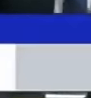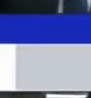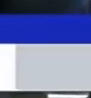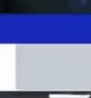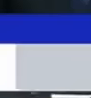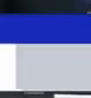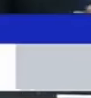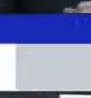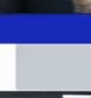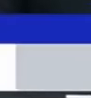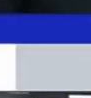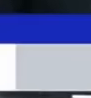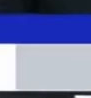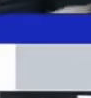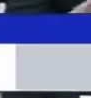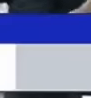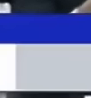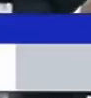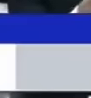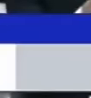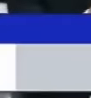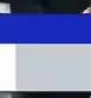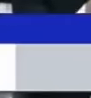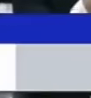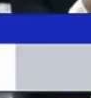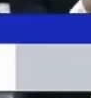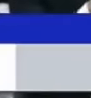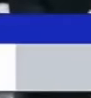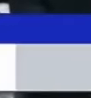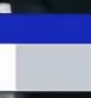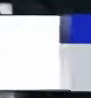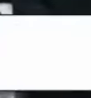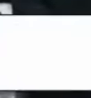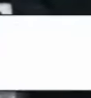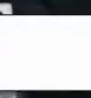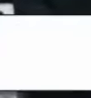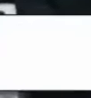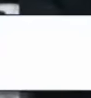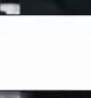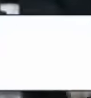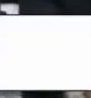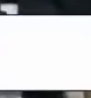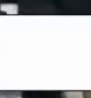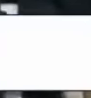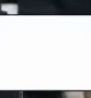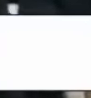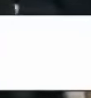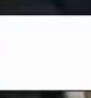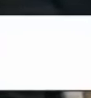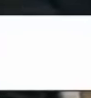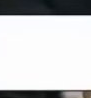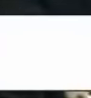Mi partido es nacionalista. Orden, diputados, por favor. Orden. Es antiimperialista,